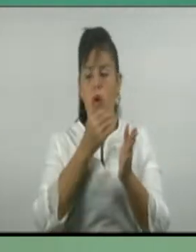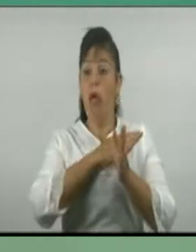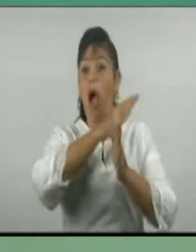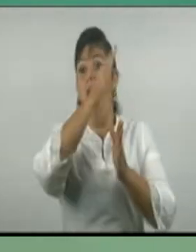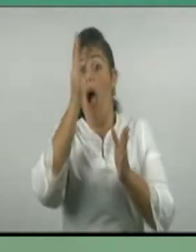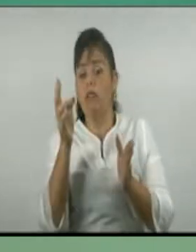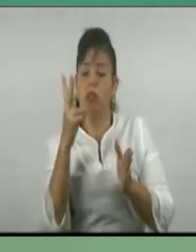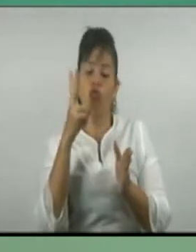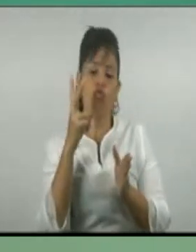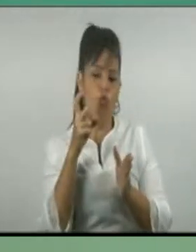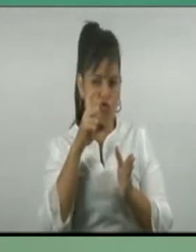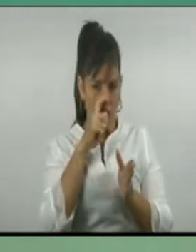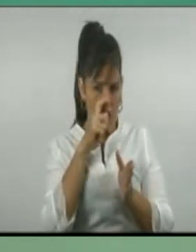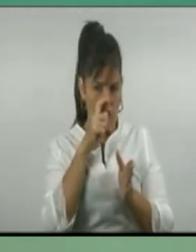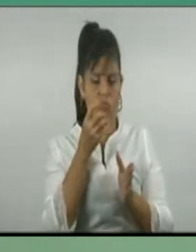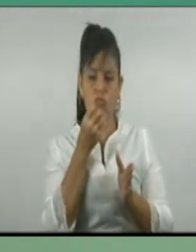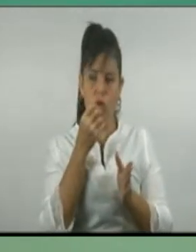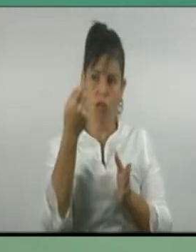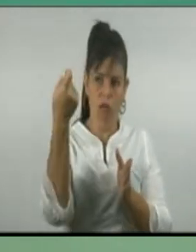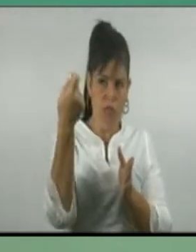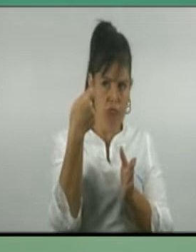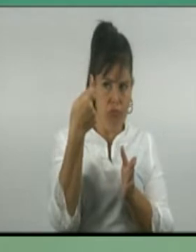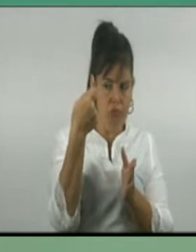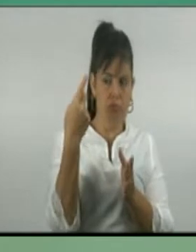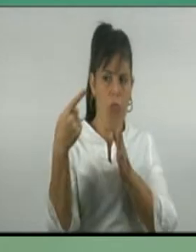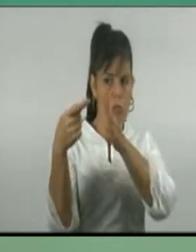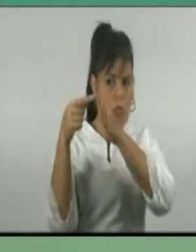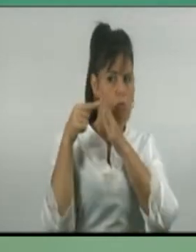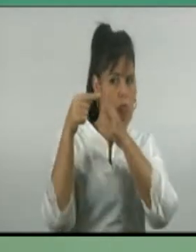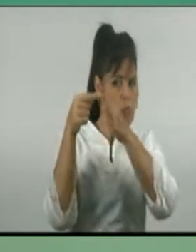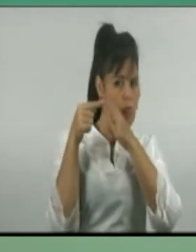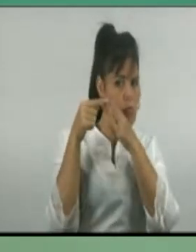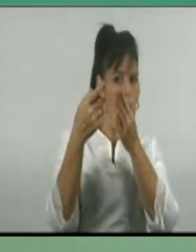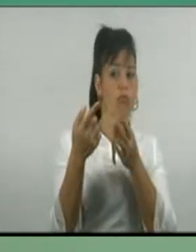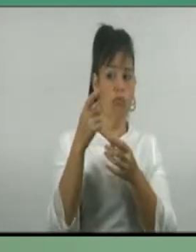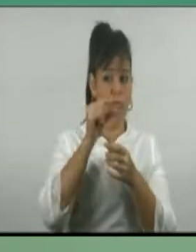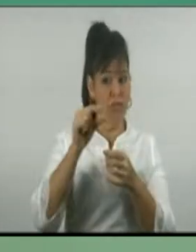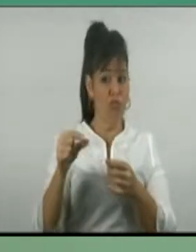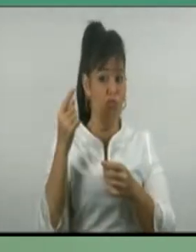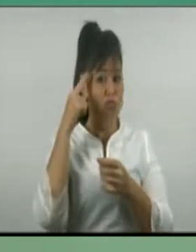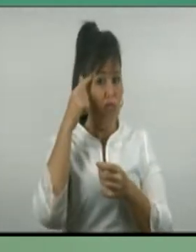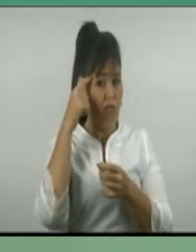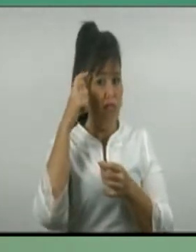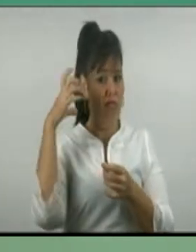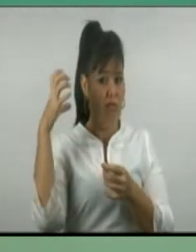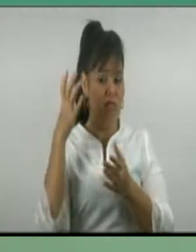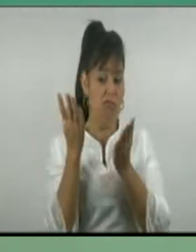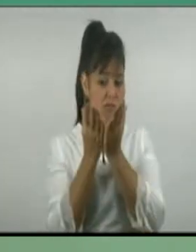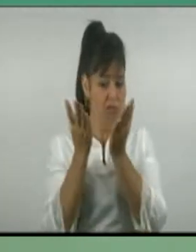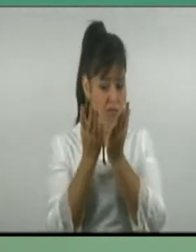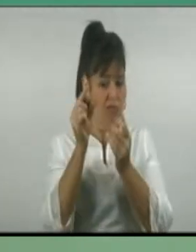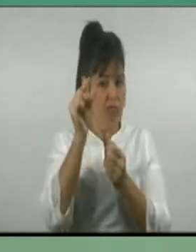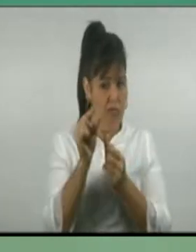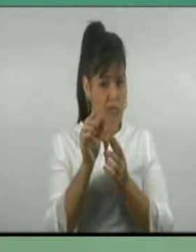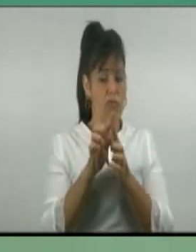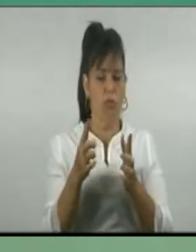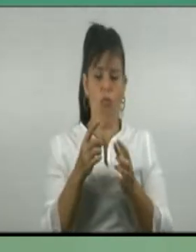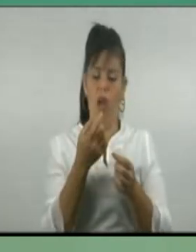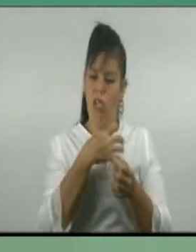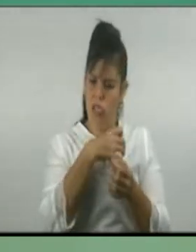recomendación que nos hacen los expertos sobre este tema porque aporta y es capaz de aportarle todos los elementos y nutrientes necesarios